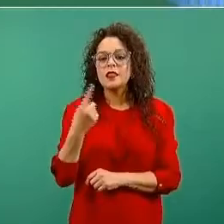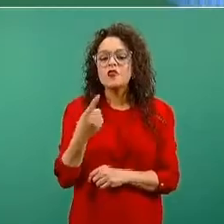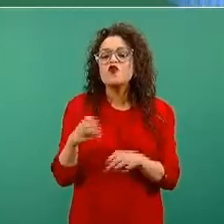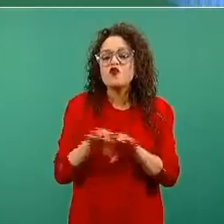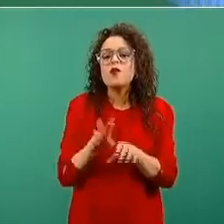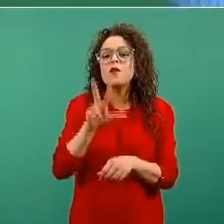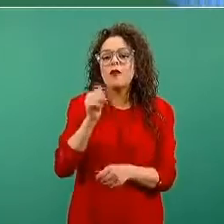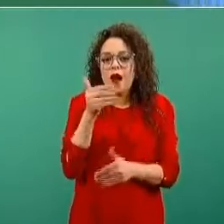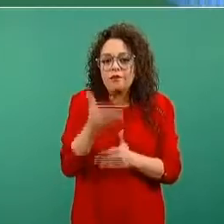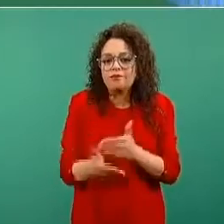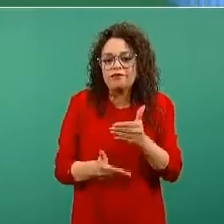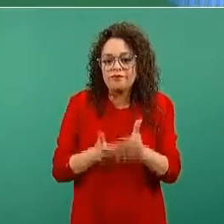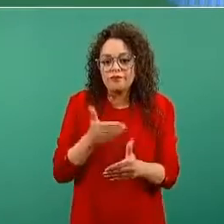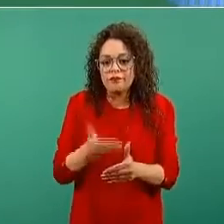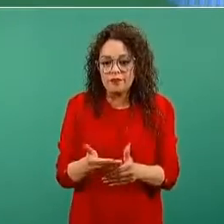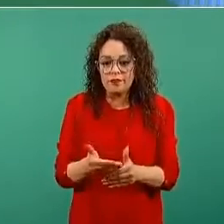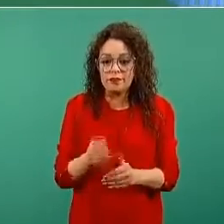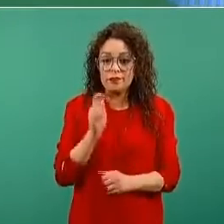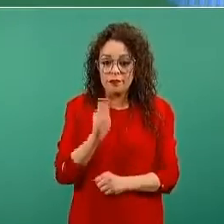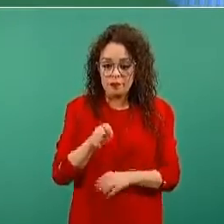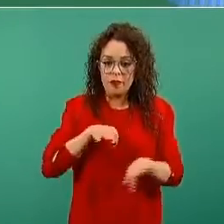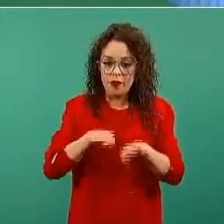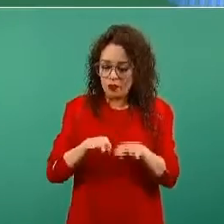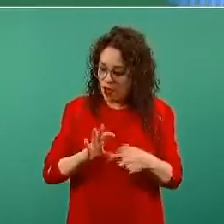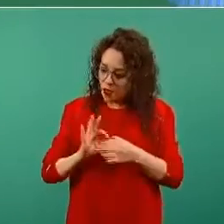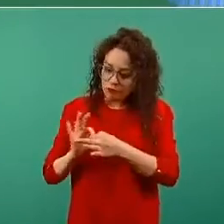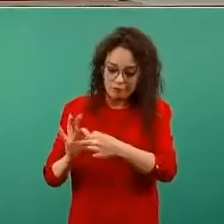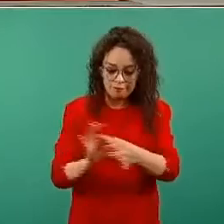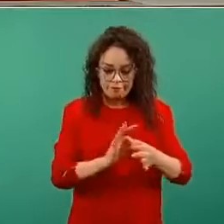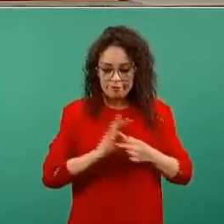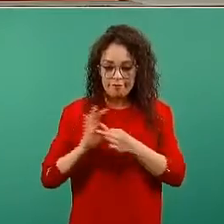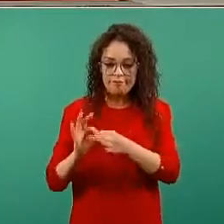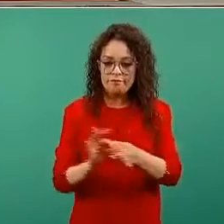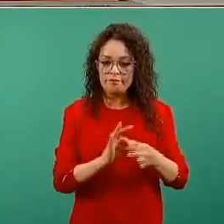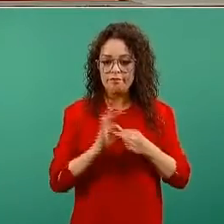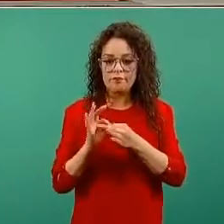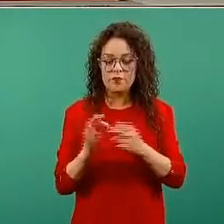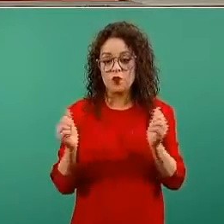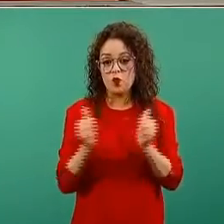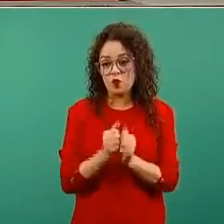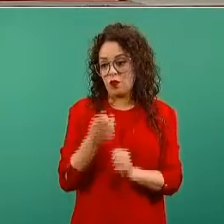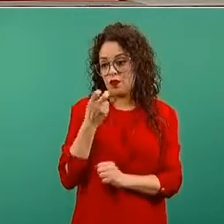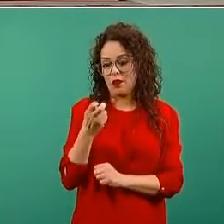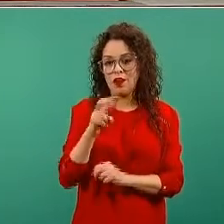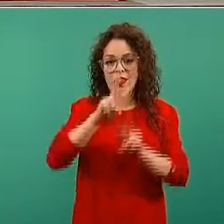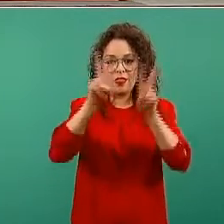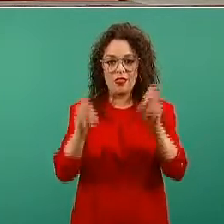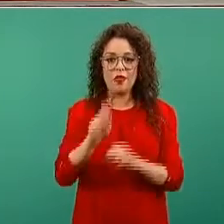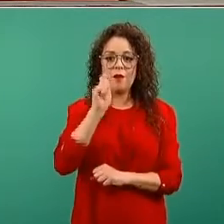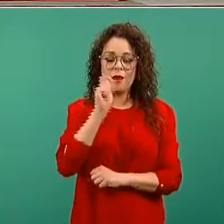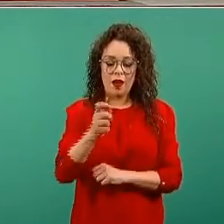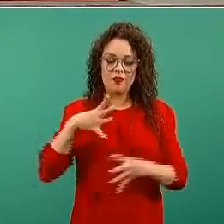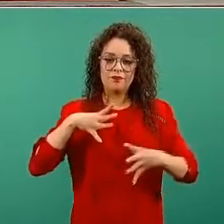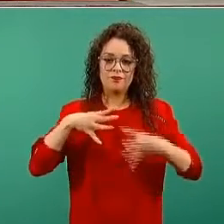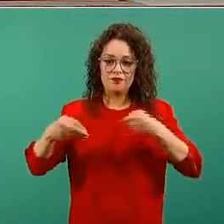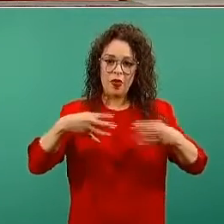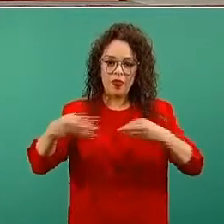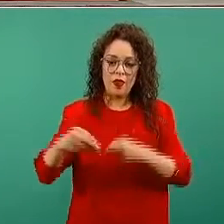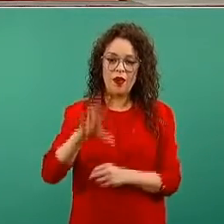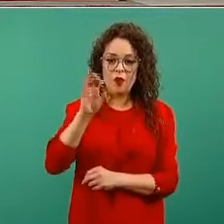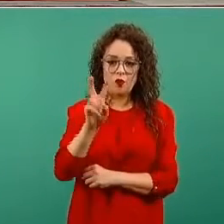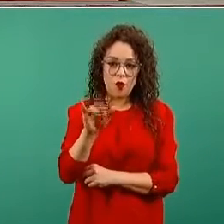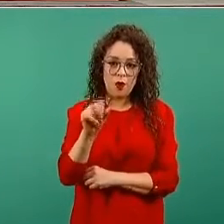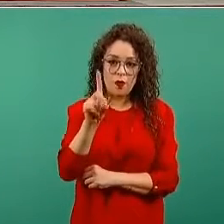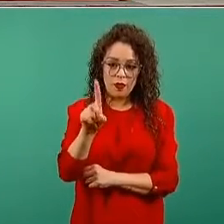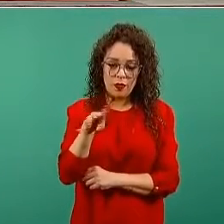tenido trabajando simultáneamente al enfrentamiento de la pandemia de COVID. No hemos dejado la